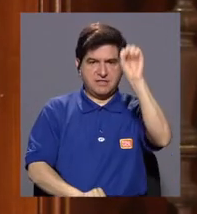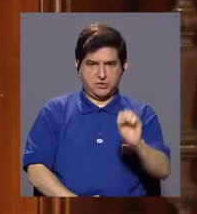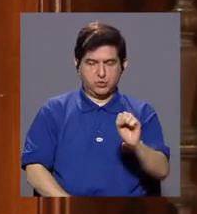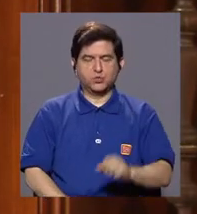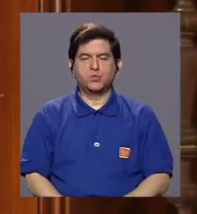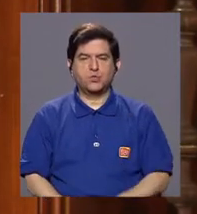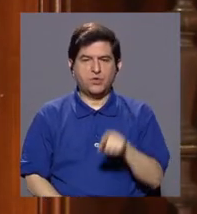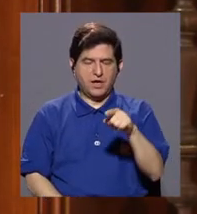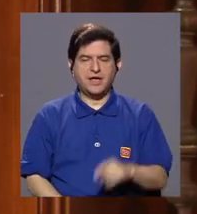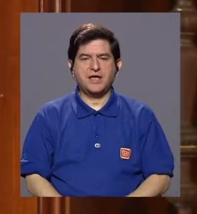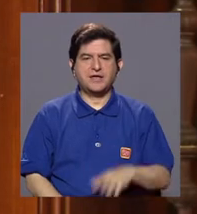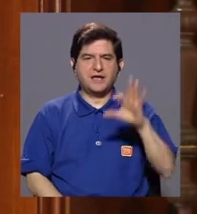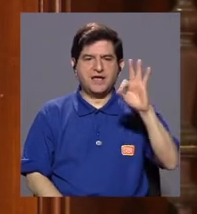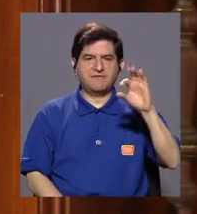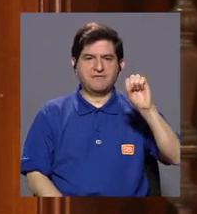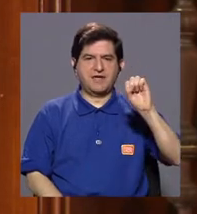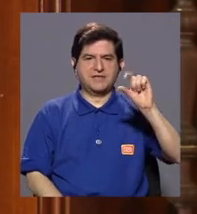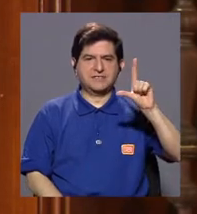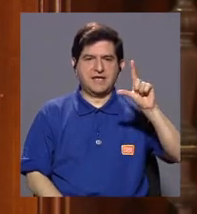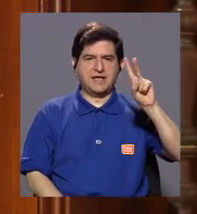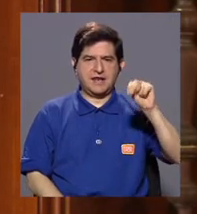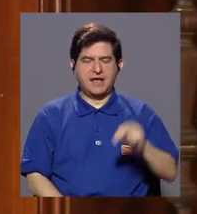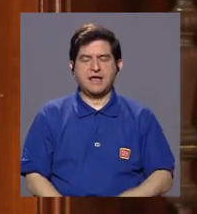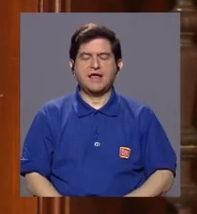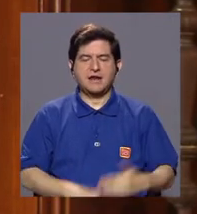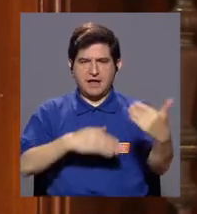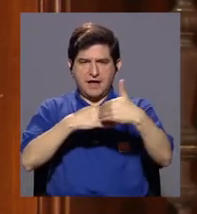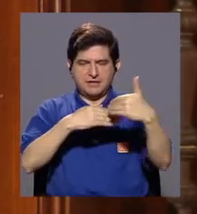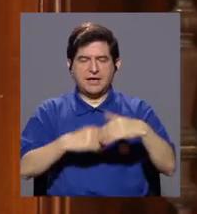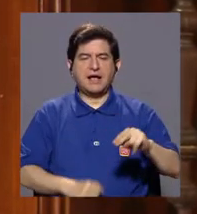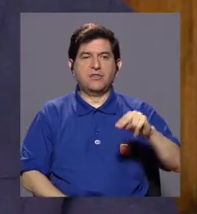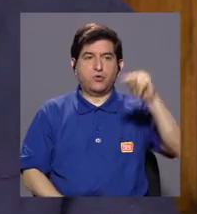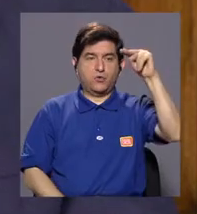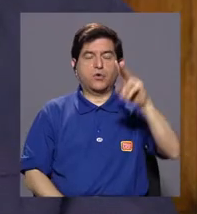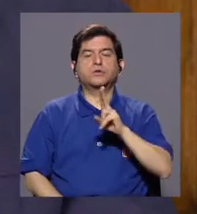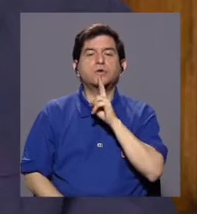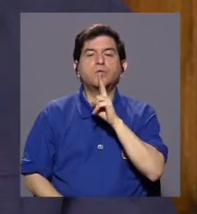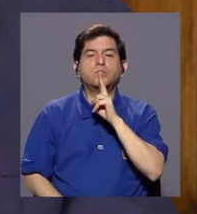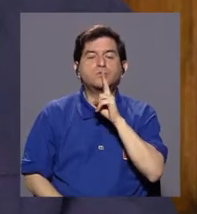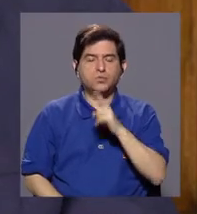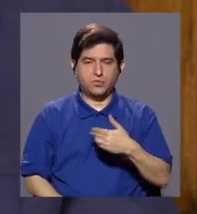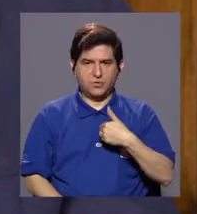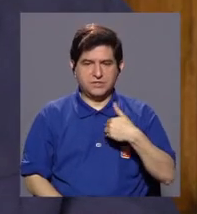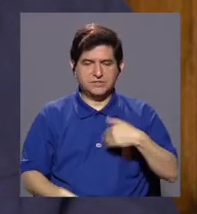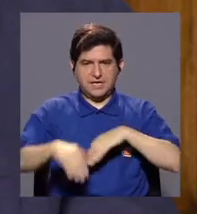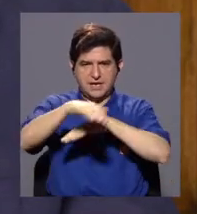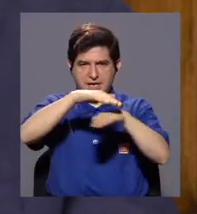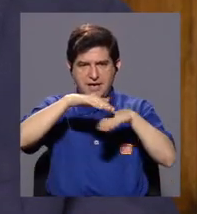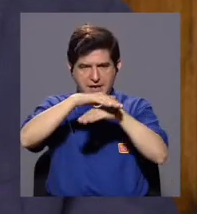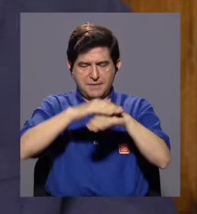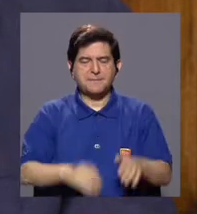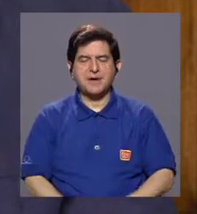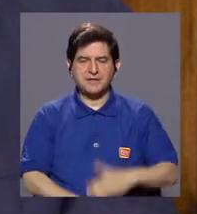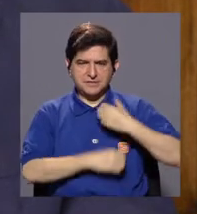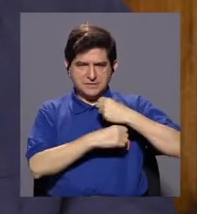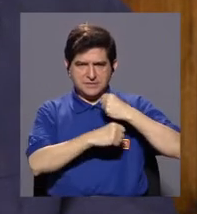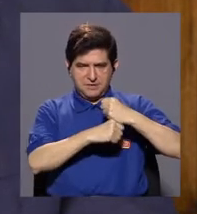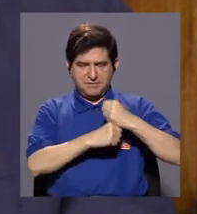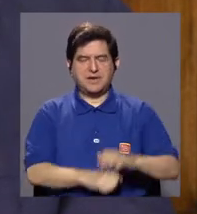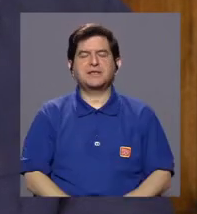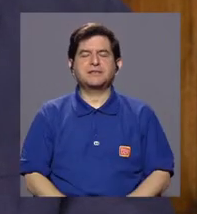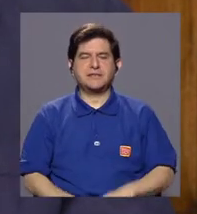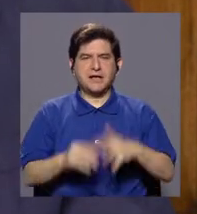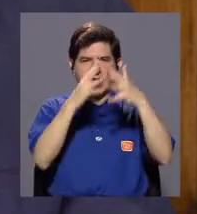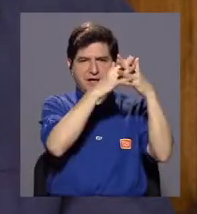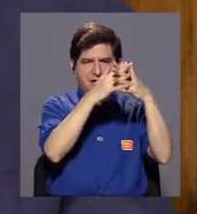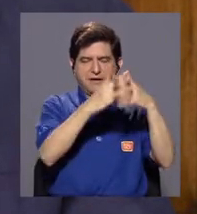sandinistas estaban siendo atacados desde el Frente Norte, que era Honduras, donde había una base norteamericana en